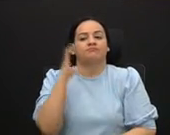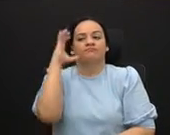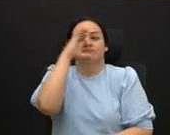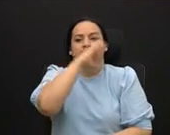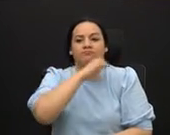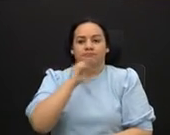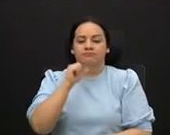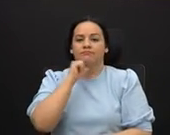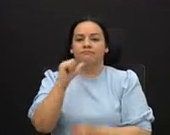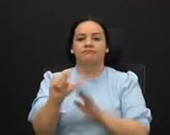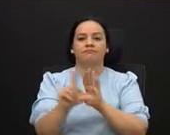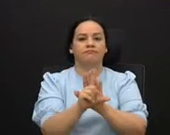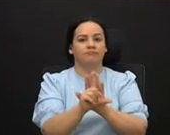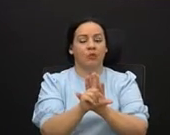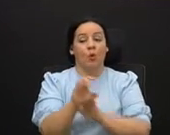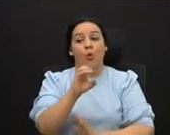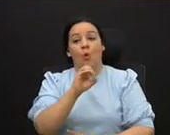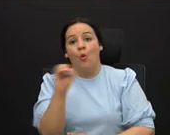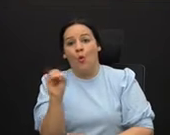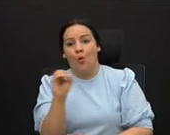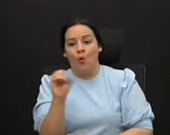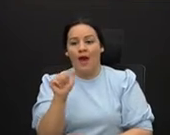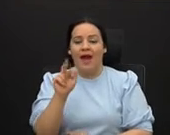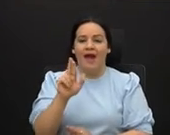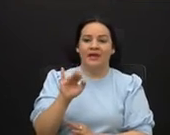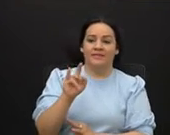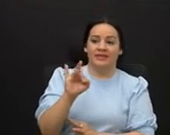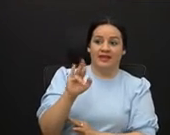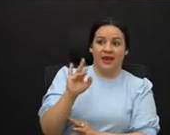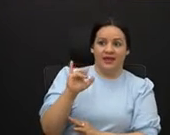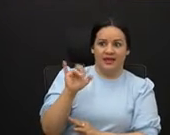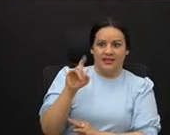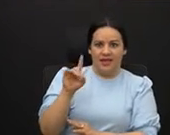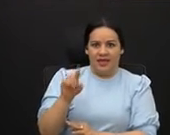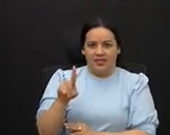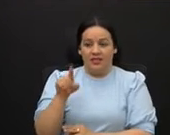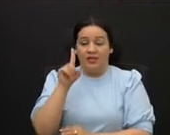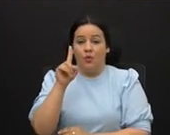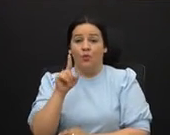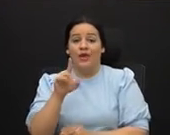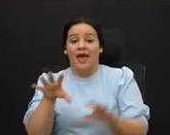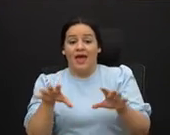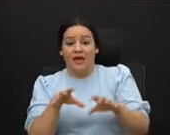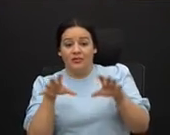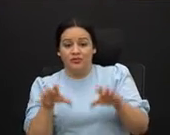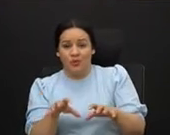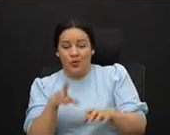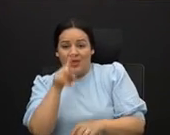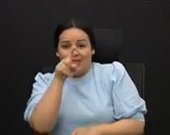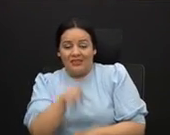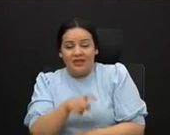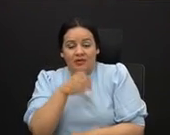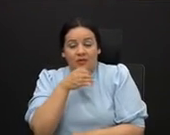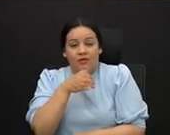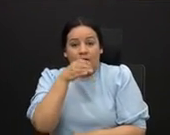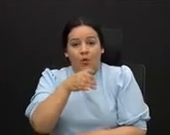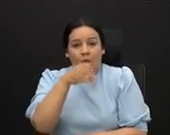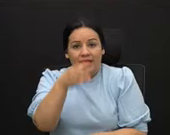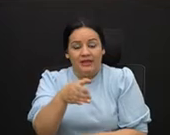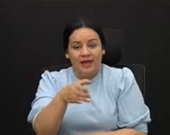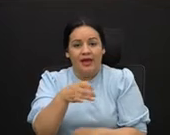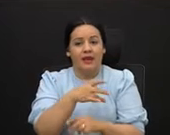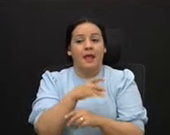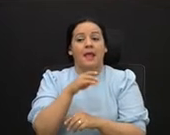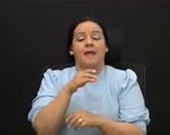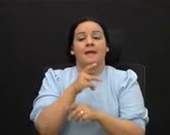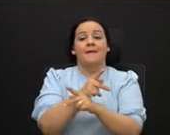la ilegalidad o arbitrariedad de una acción, debe recomendar y prevenir